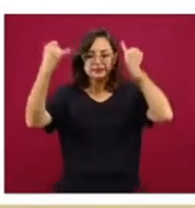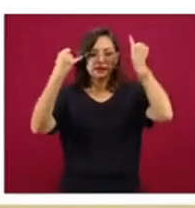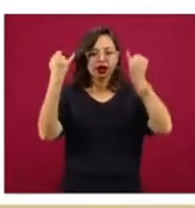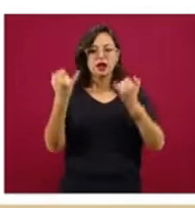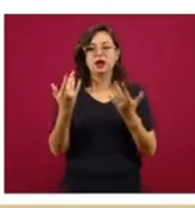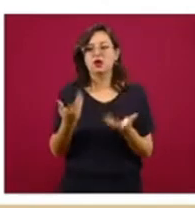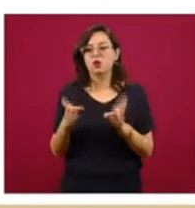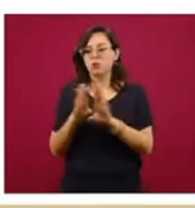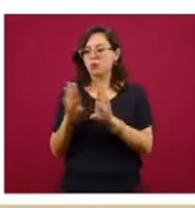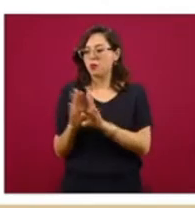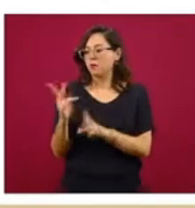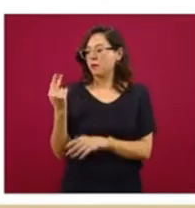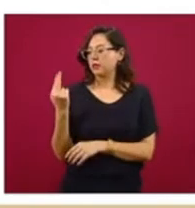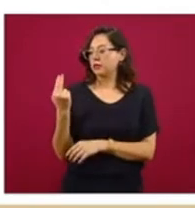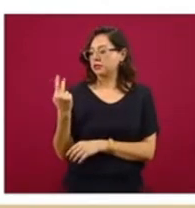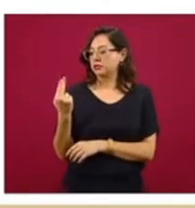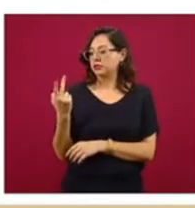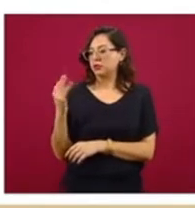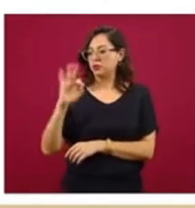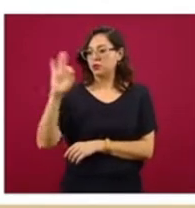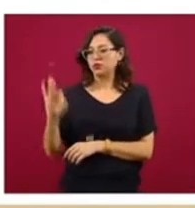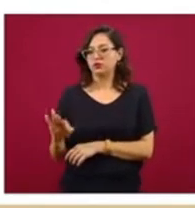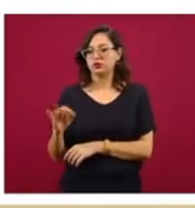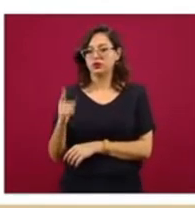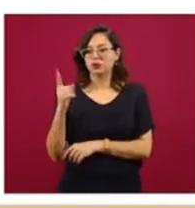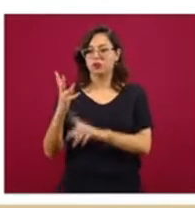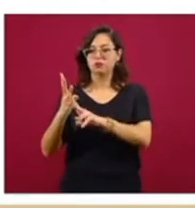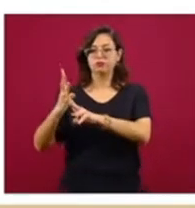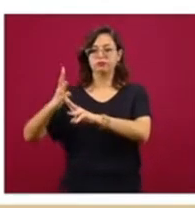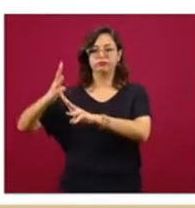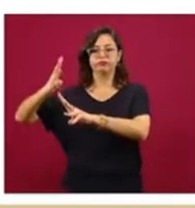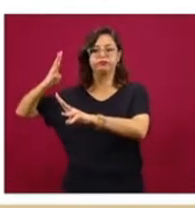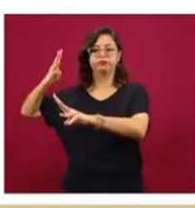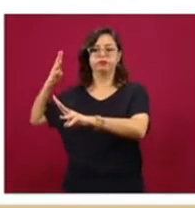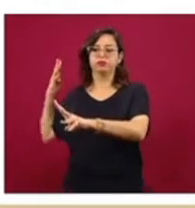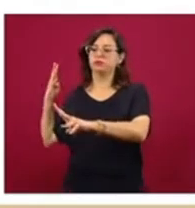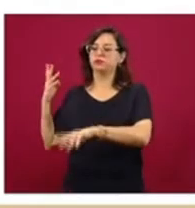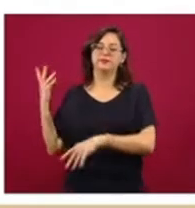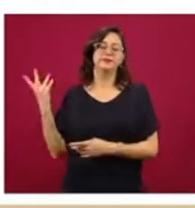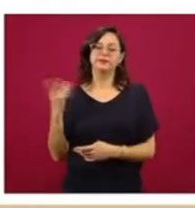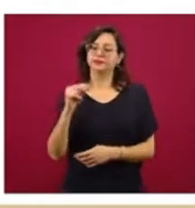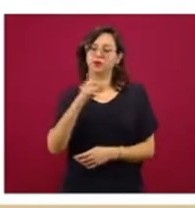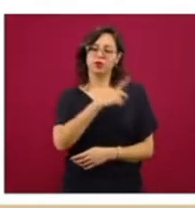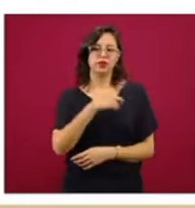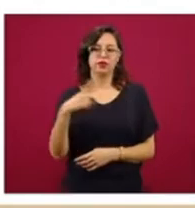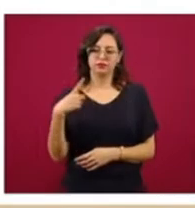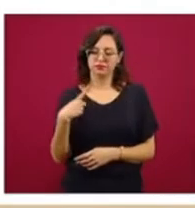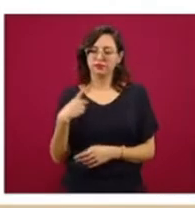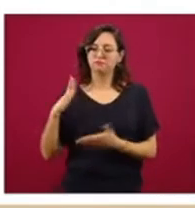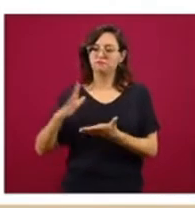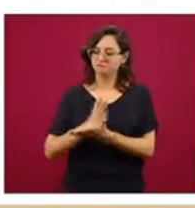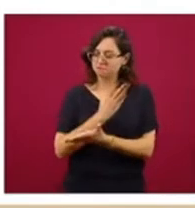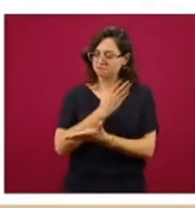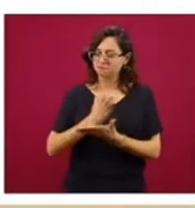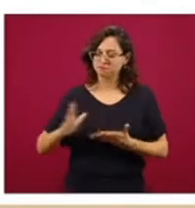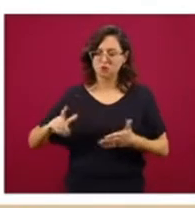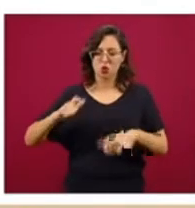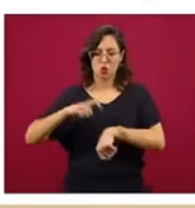los 25% están en un mismo sitio, en filas contiguas, no se cumple el propósito. Entonces hay que